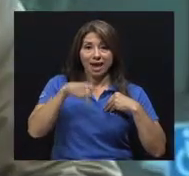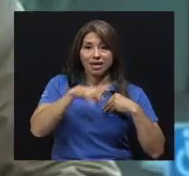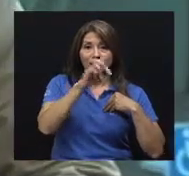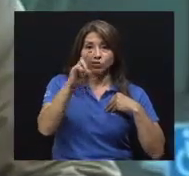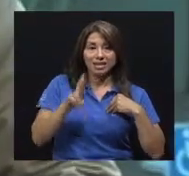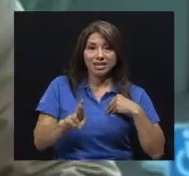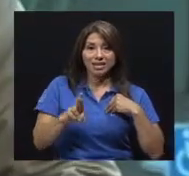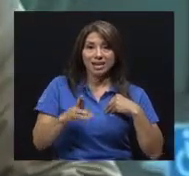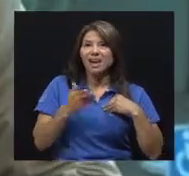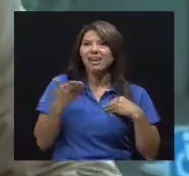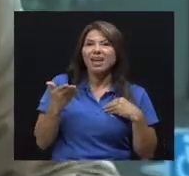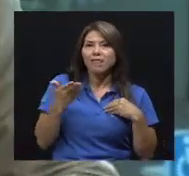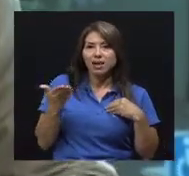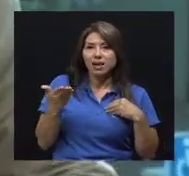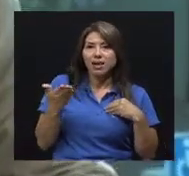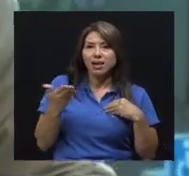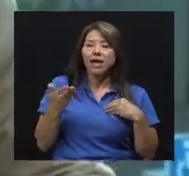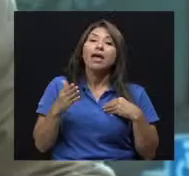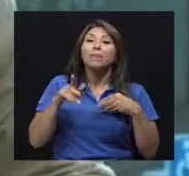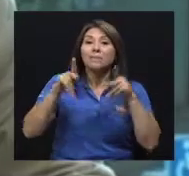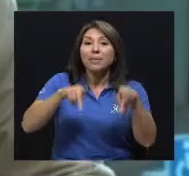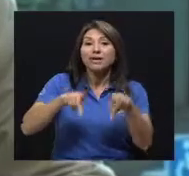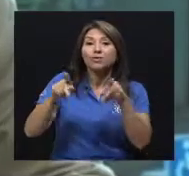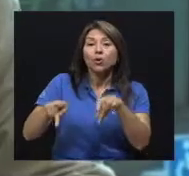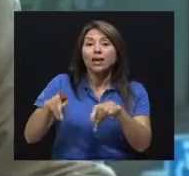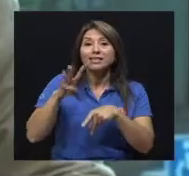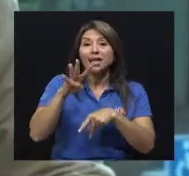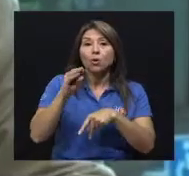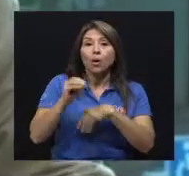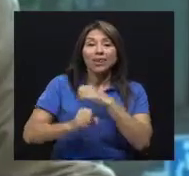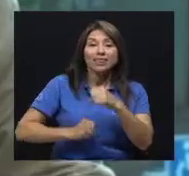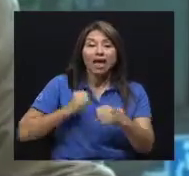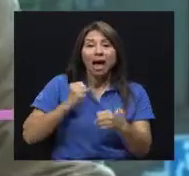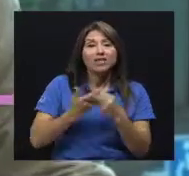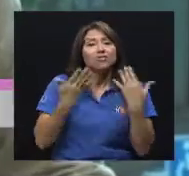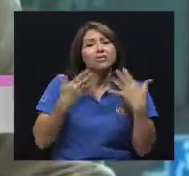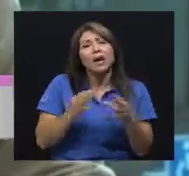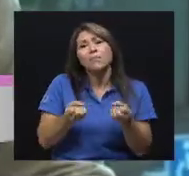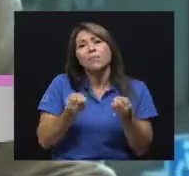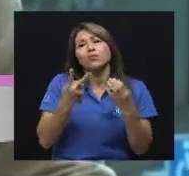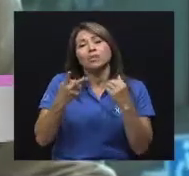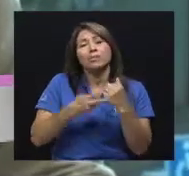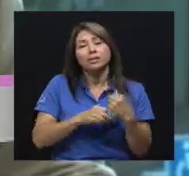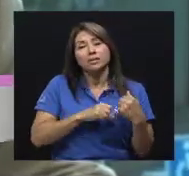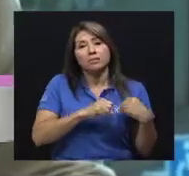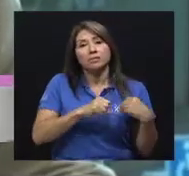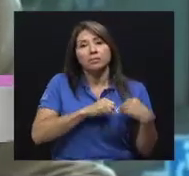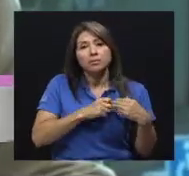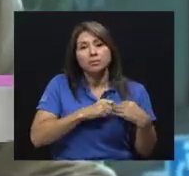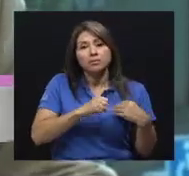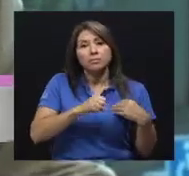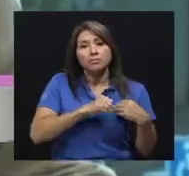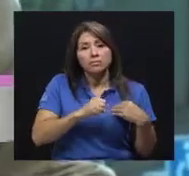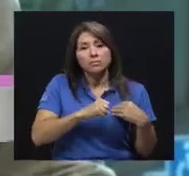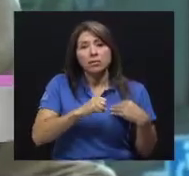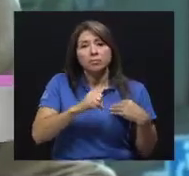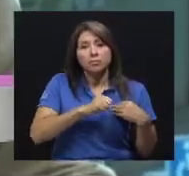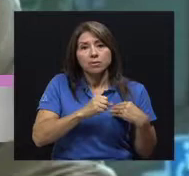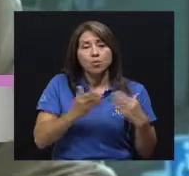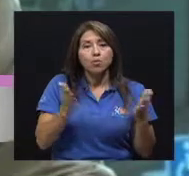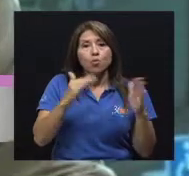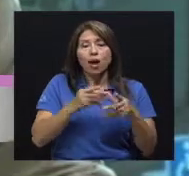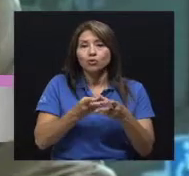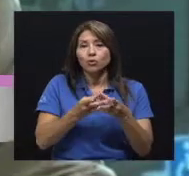fueron de personas de 40 años que ya habían tenido tantos infartos que ya no tenían solución. Su única opción era el